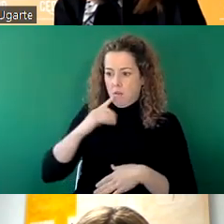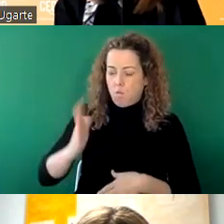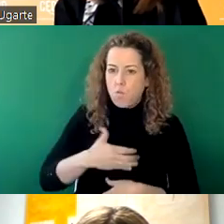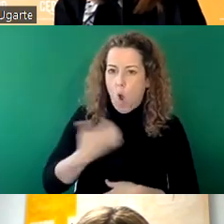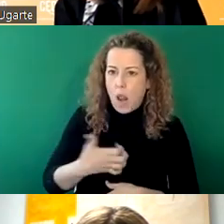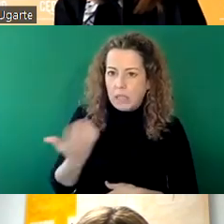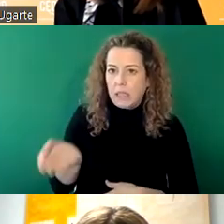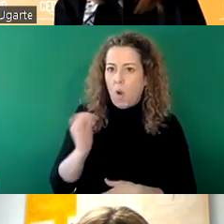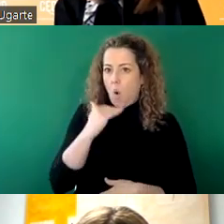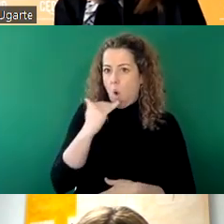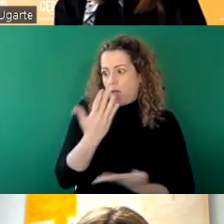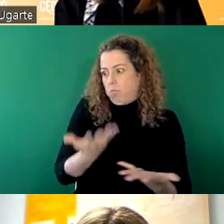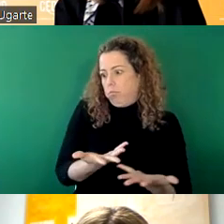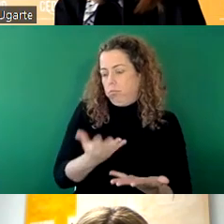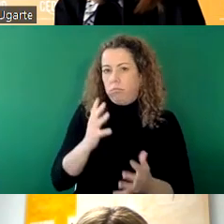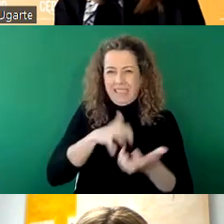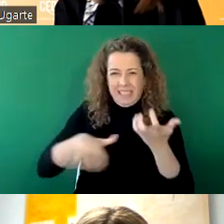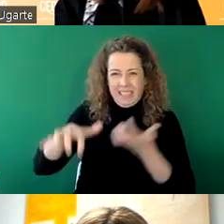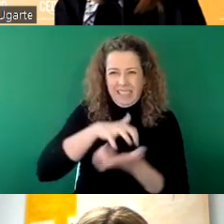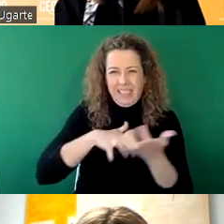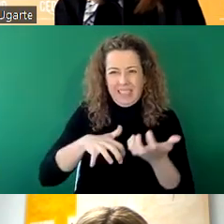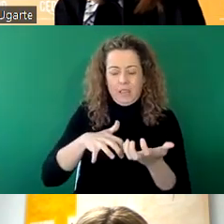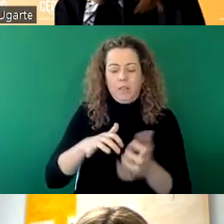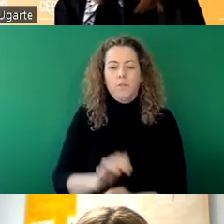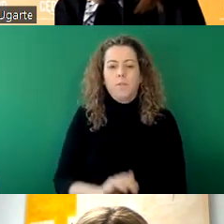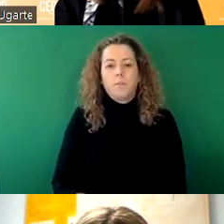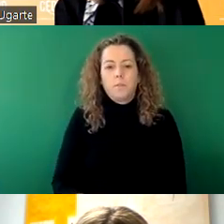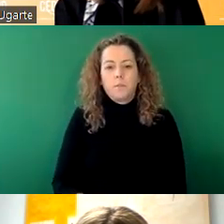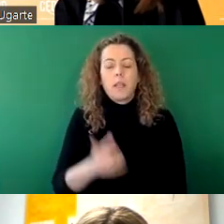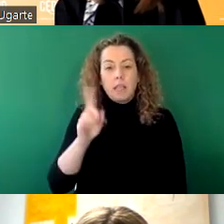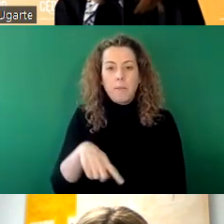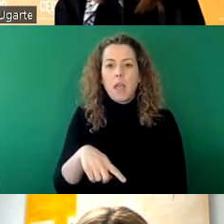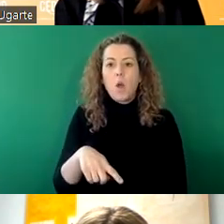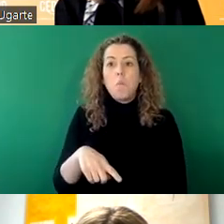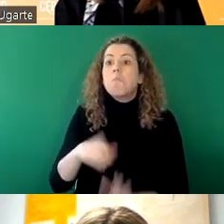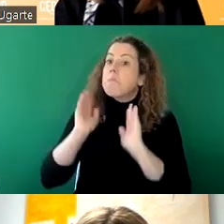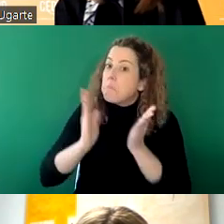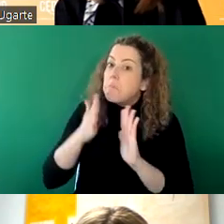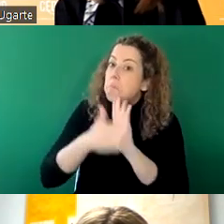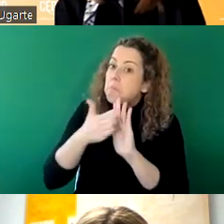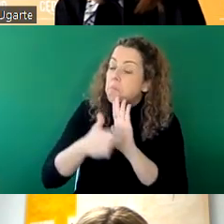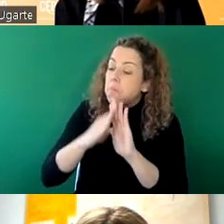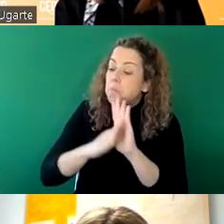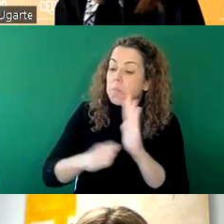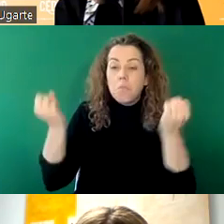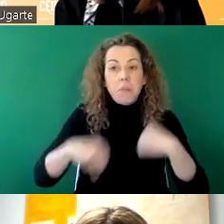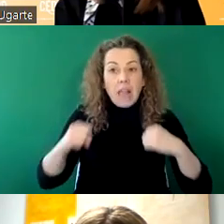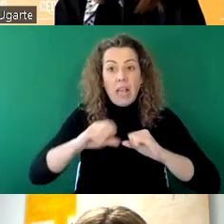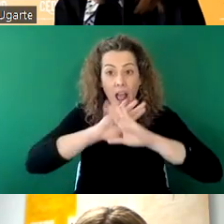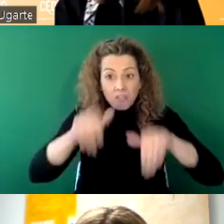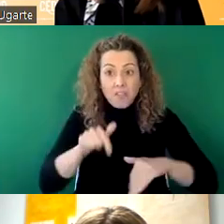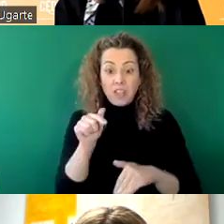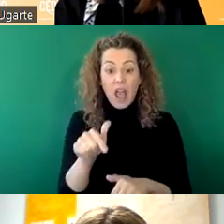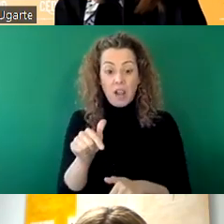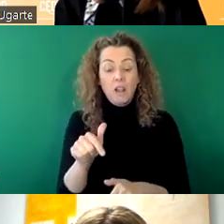estuviera produciendo esa distorsión en el entorno. Una instrucción práctica, en la que es la instrucción final, en la que